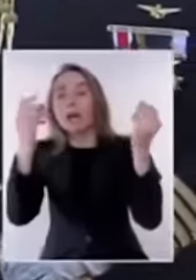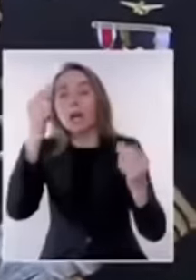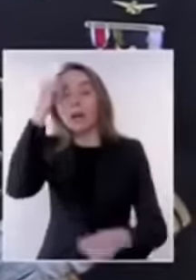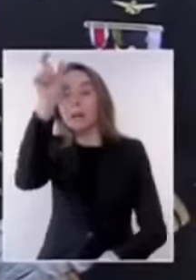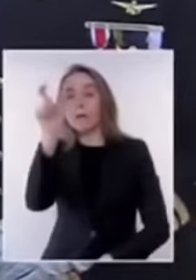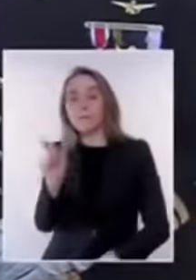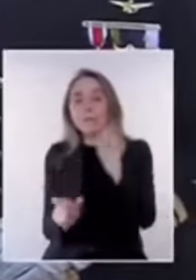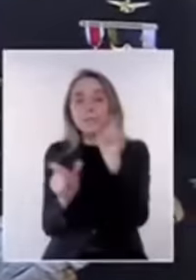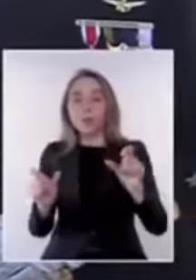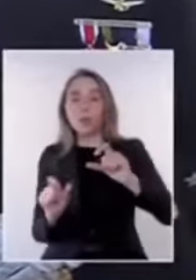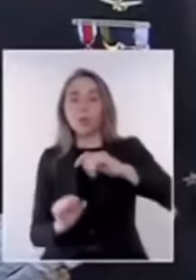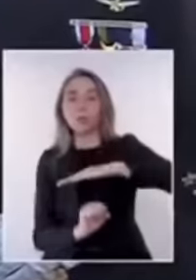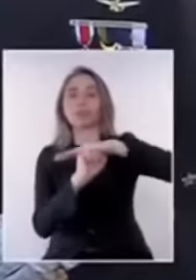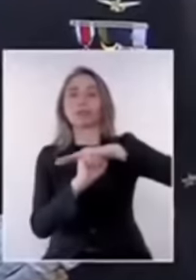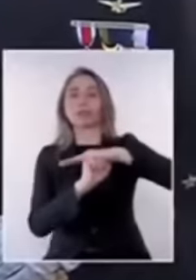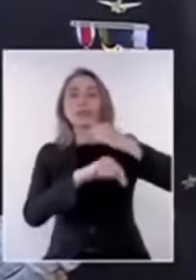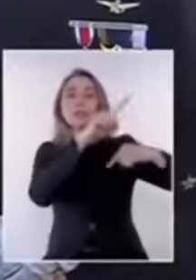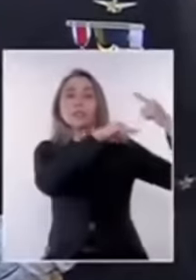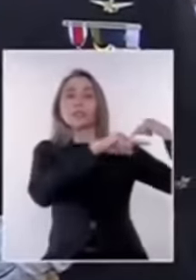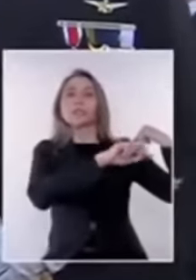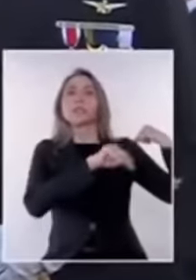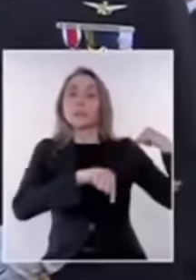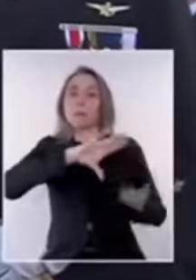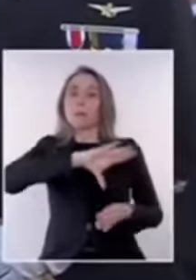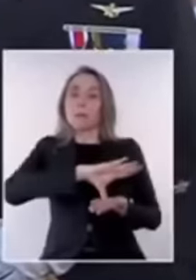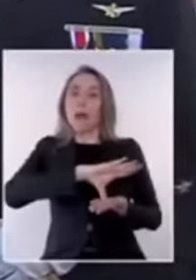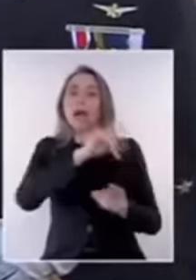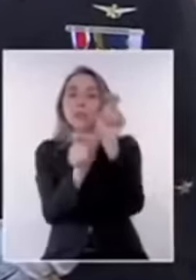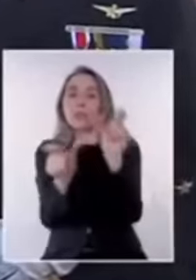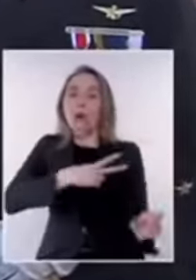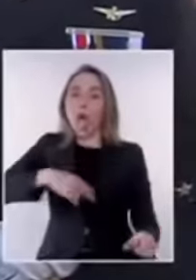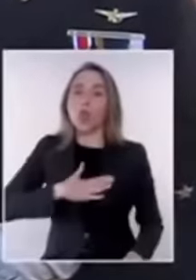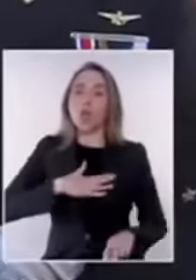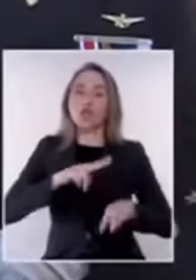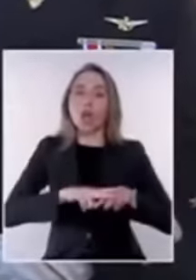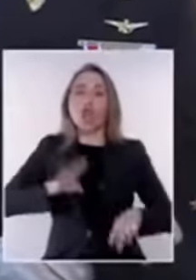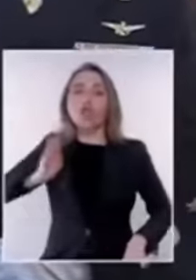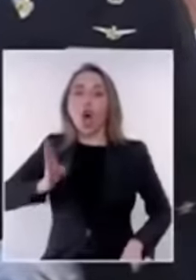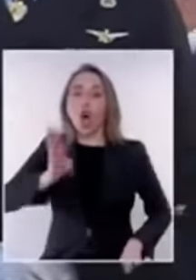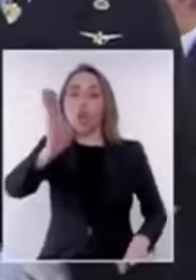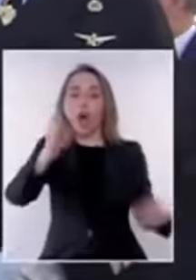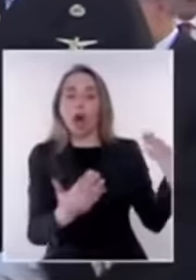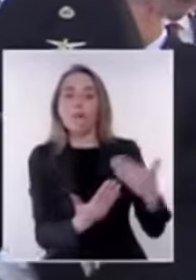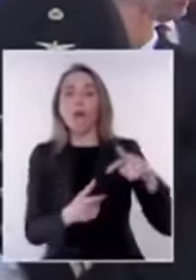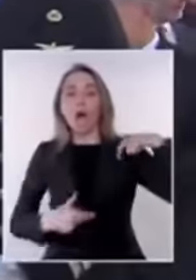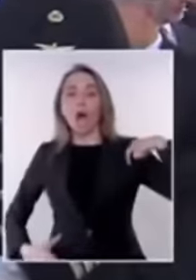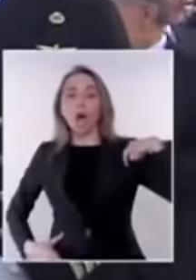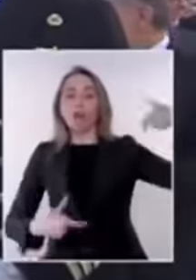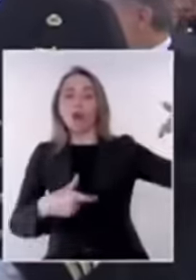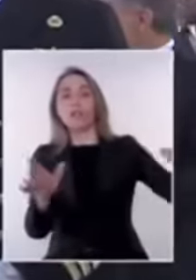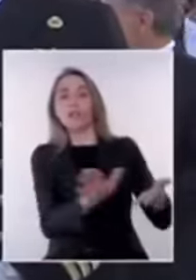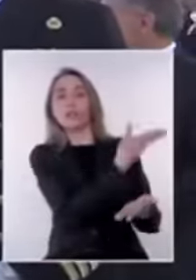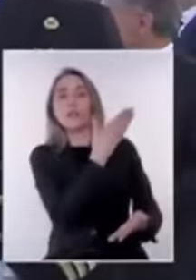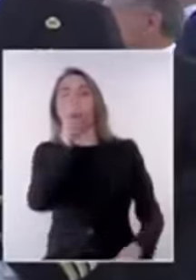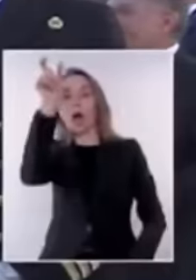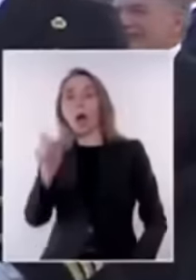figura de quienes forjaron nuestra patria, de nuestros héroes, se mantiene. Uh-huh. Los gobiernos pasarán, pero la figura